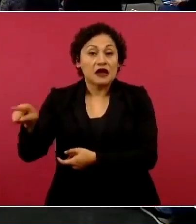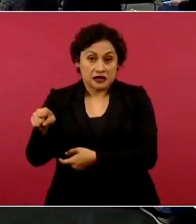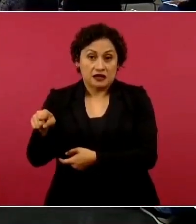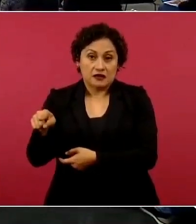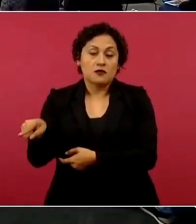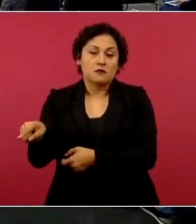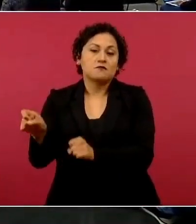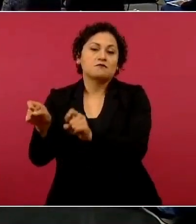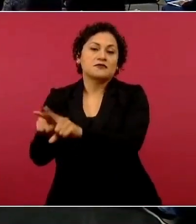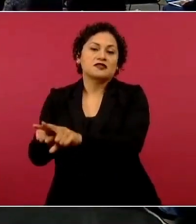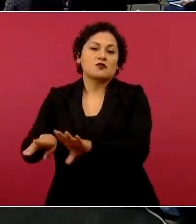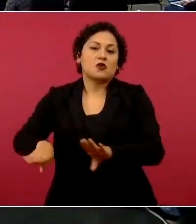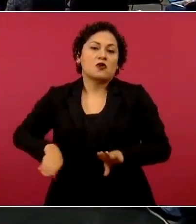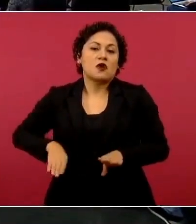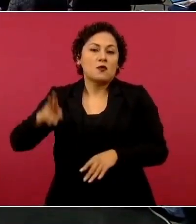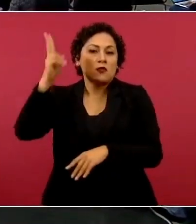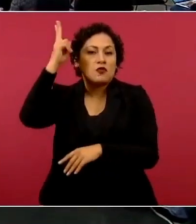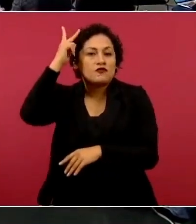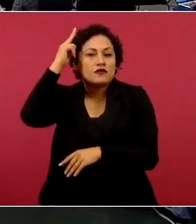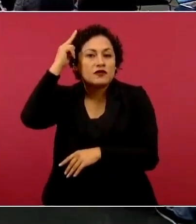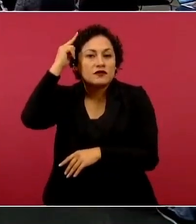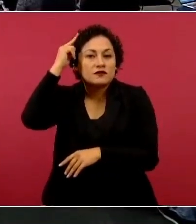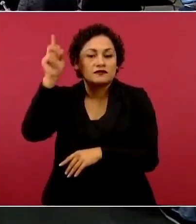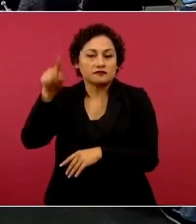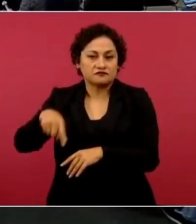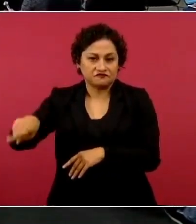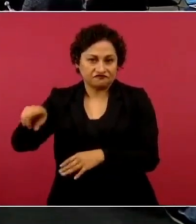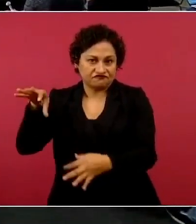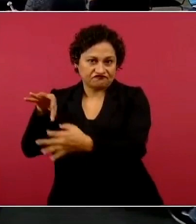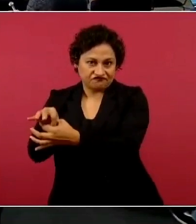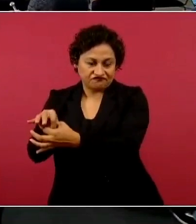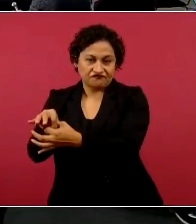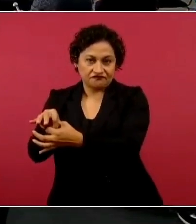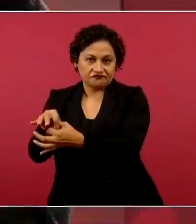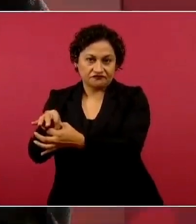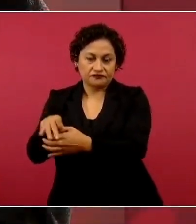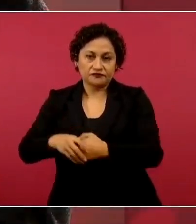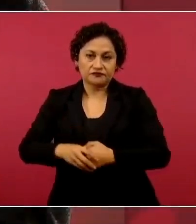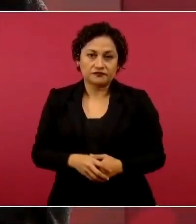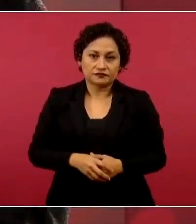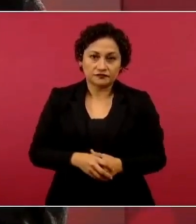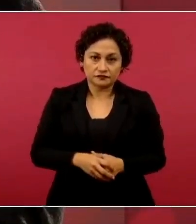del porfiriato, en el interinato de